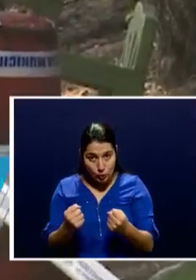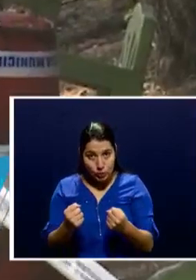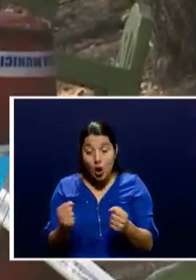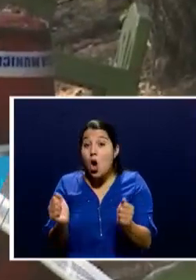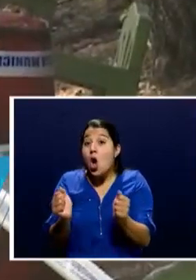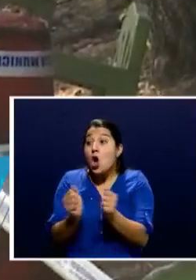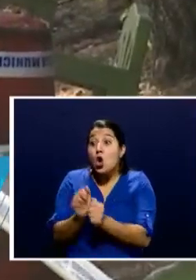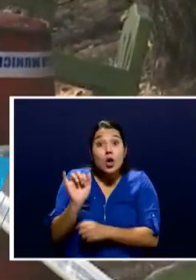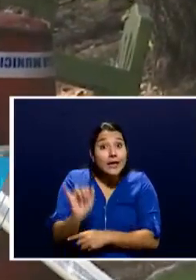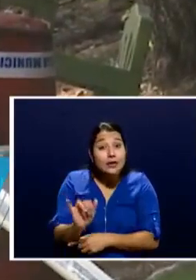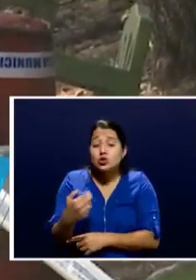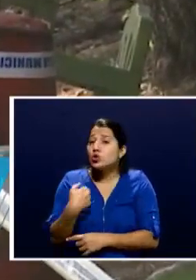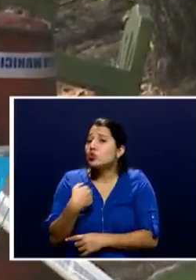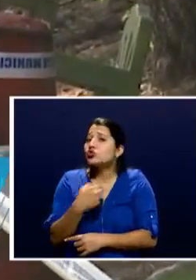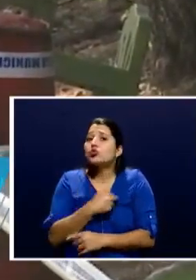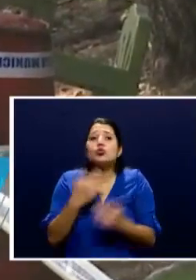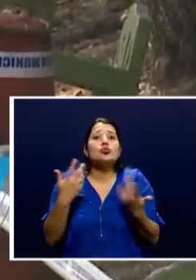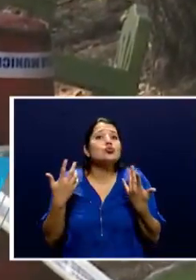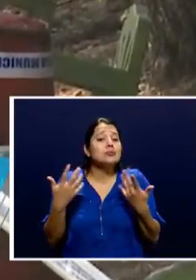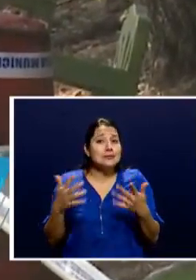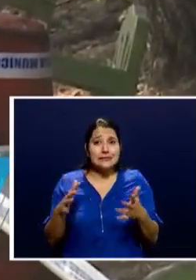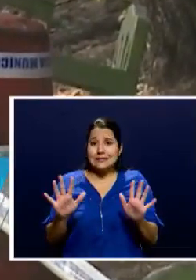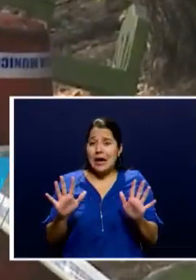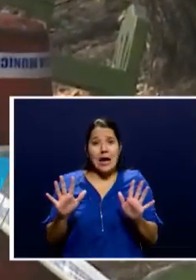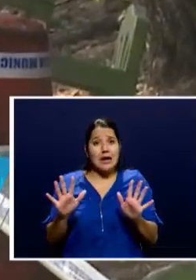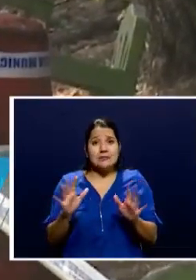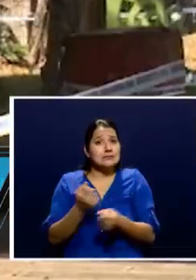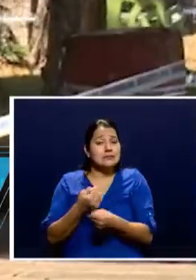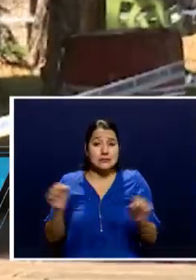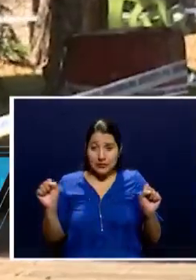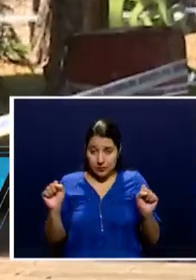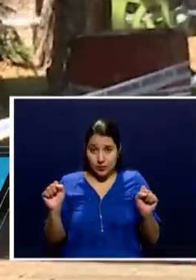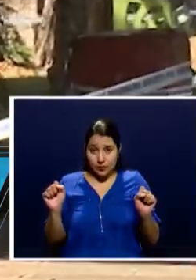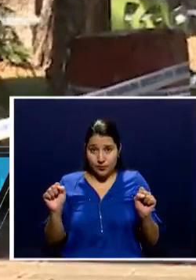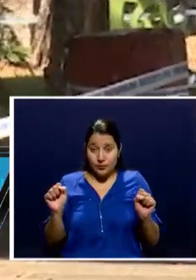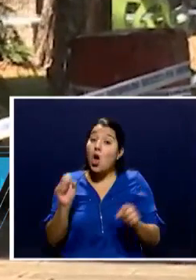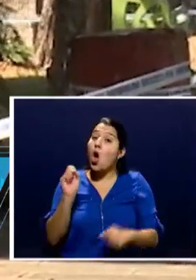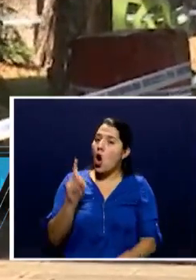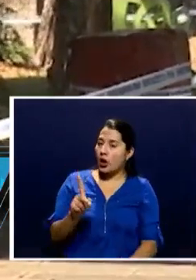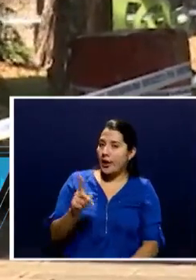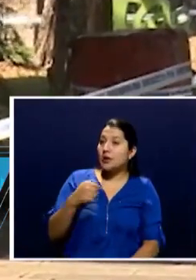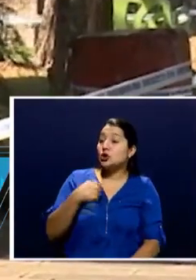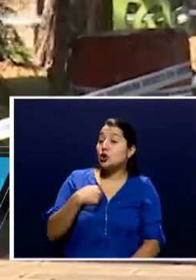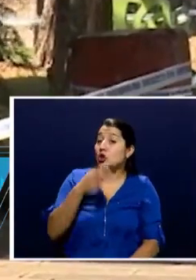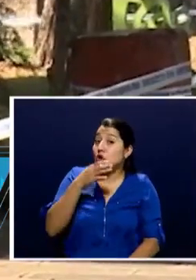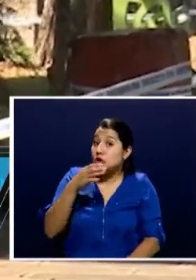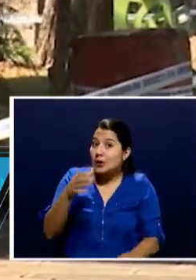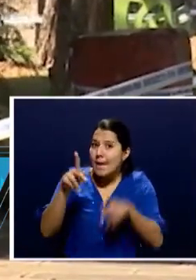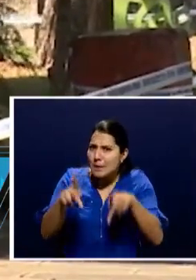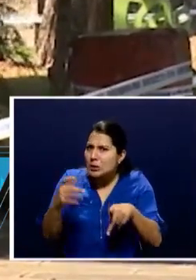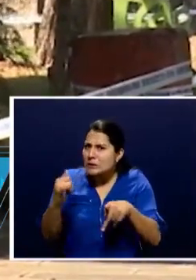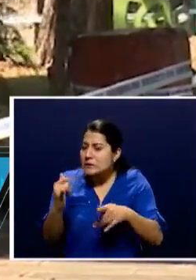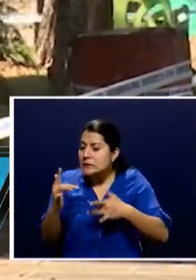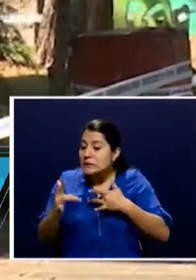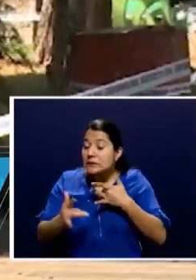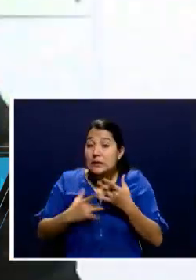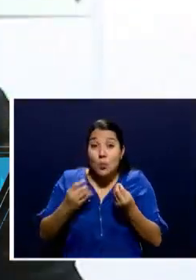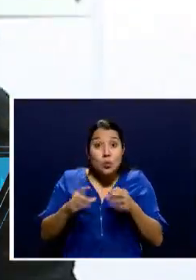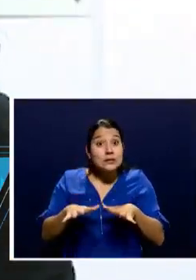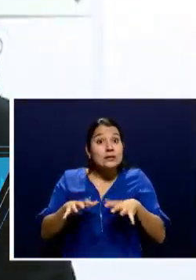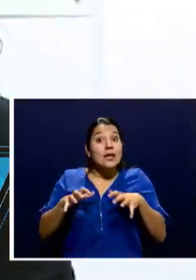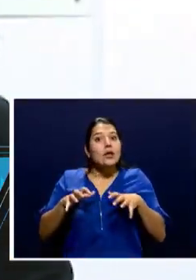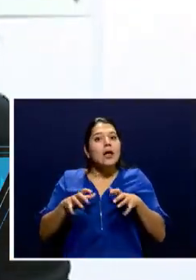eso estamos más que a salvo. Sí, ok, yo les recomiendo a las personas, si se sienten muy tensas,